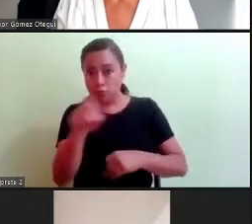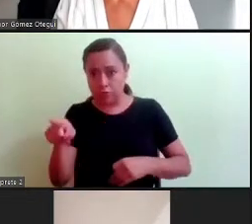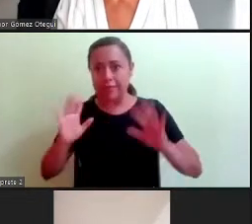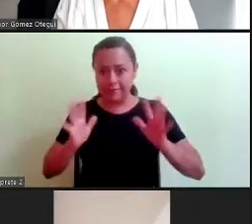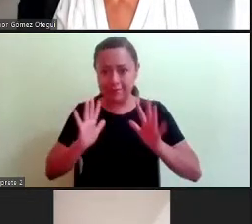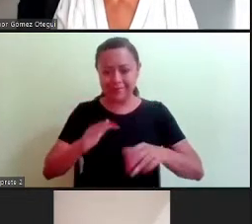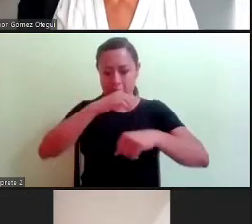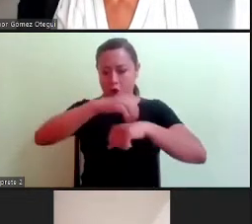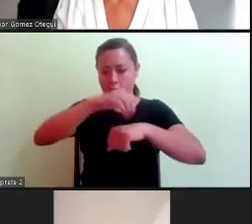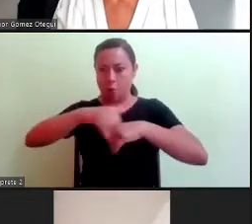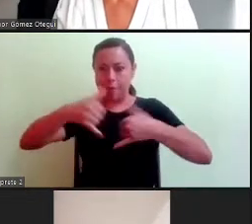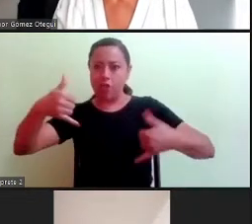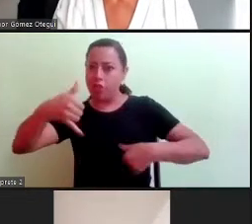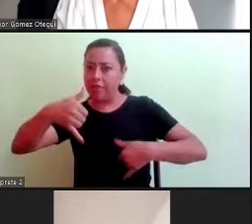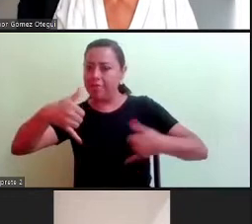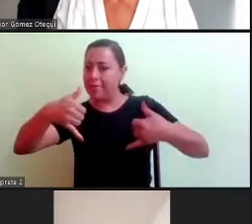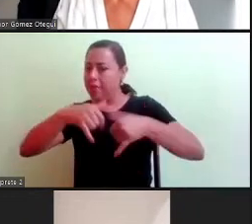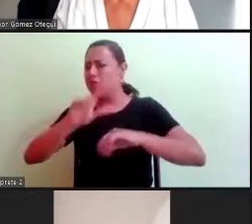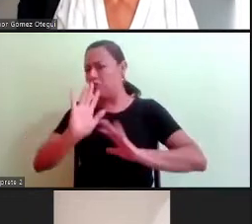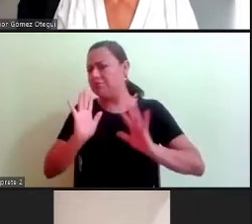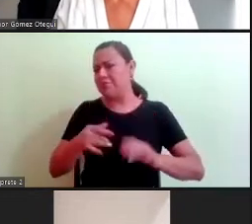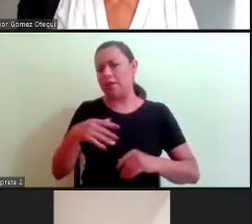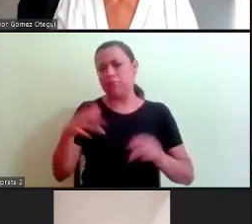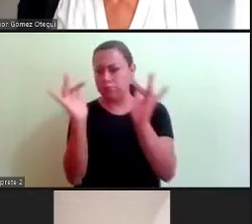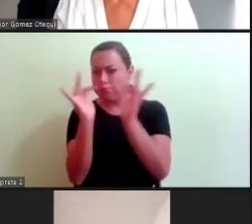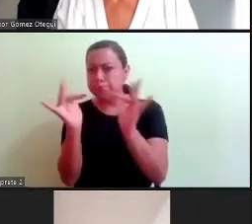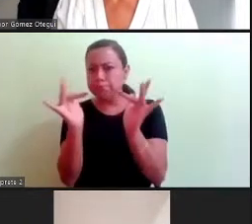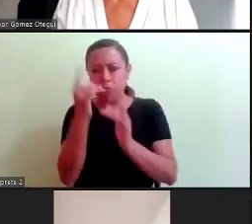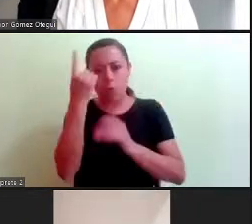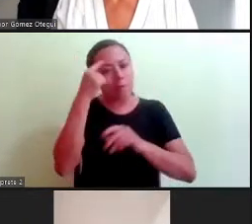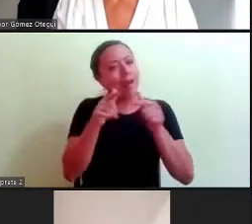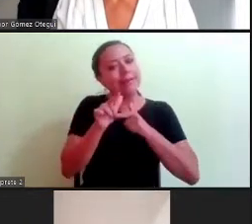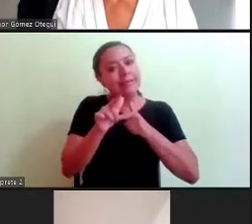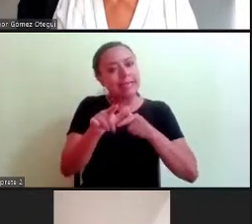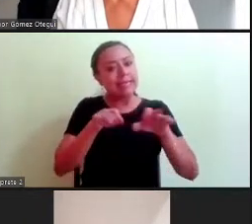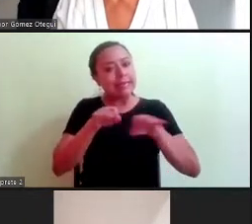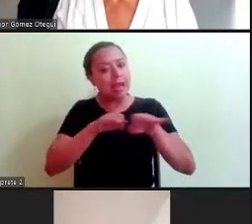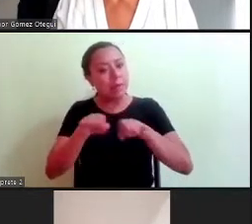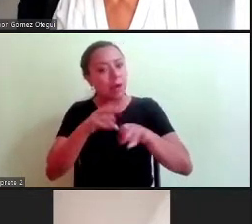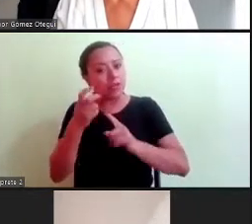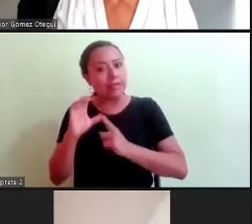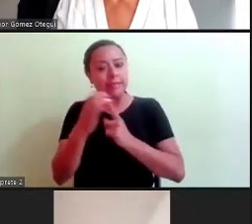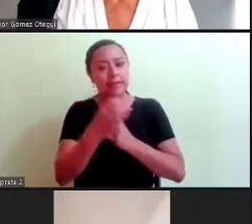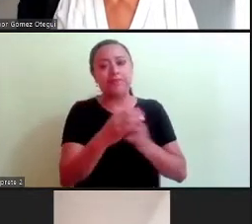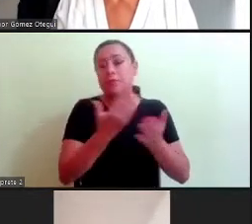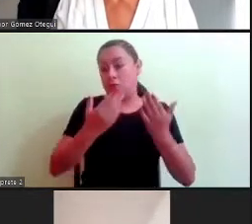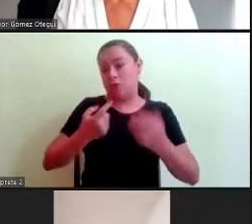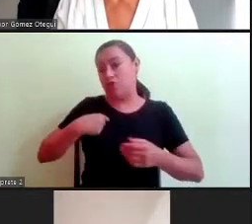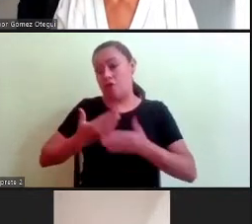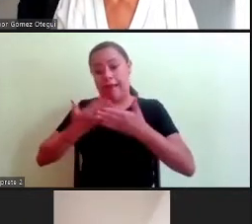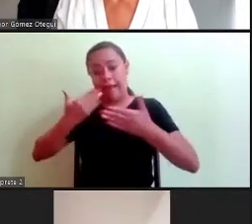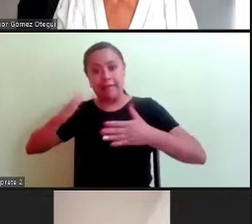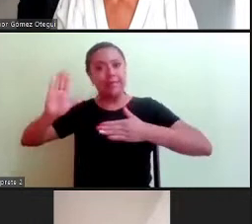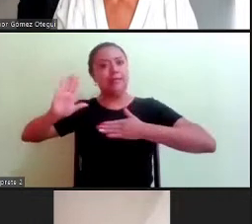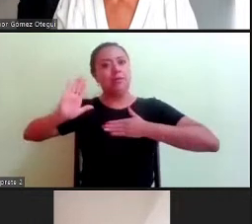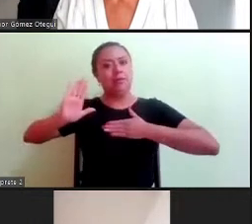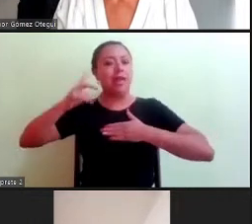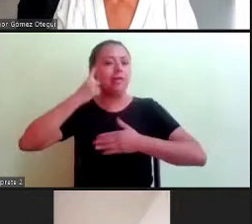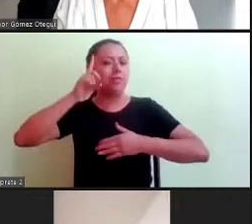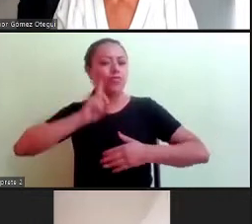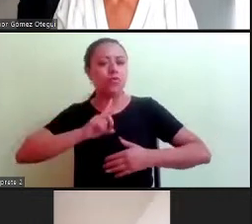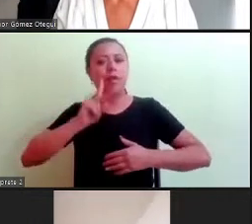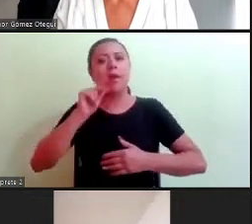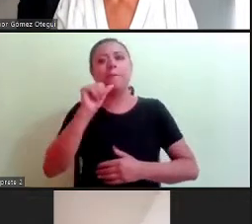en contacto para seguir adelante con los trabajos de la comisión. Yo le prometí a la diputada Paula Soto que estaríamos